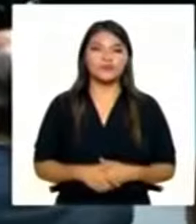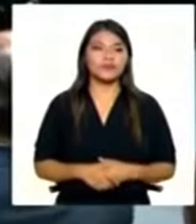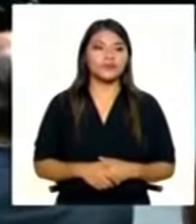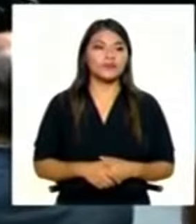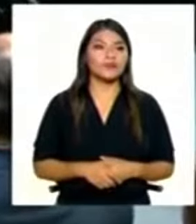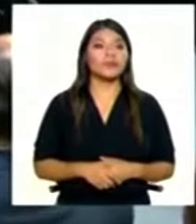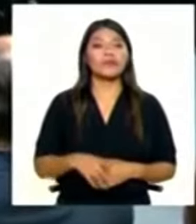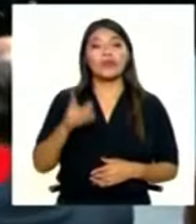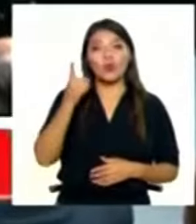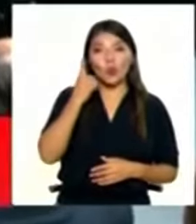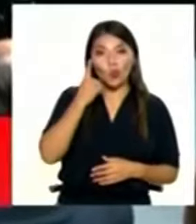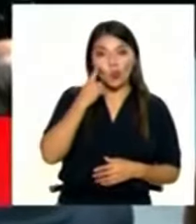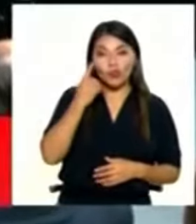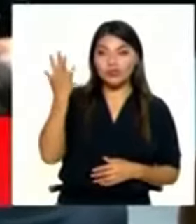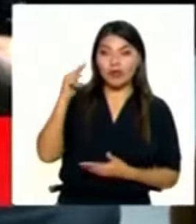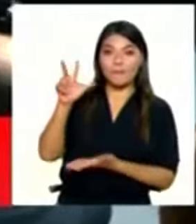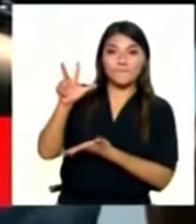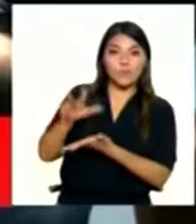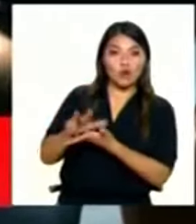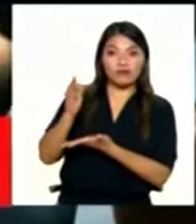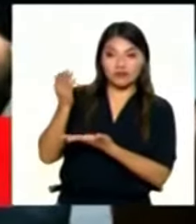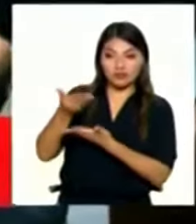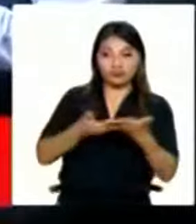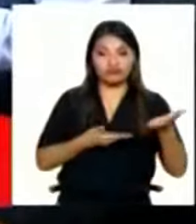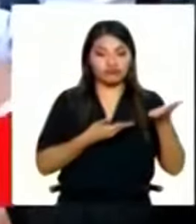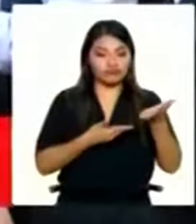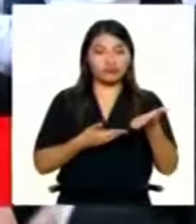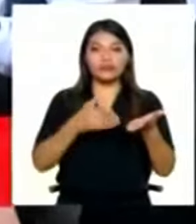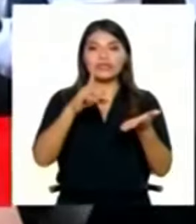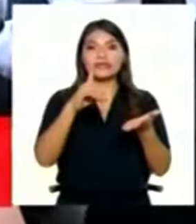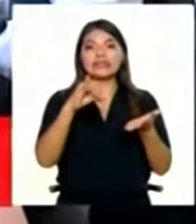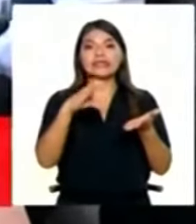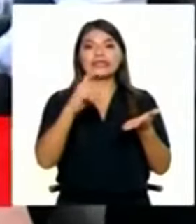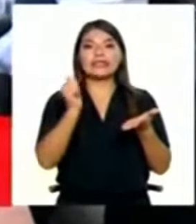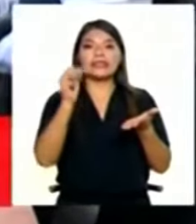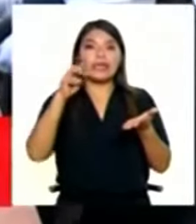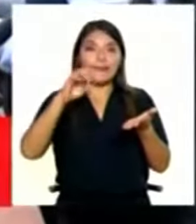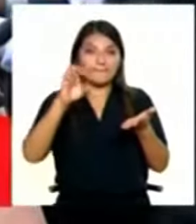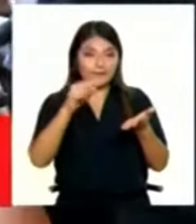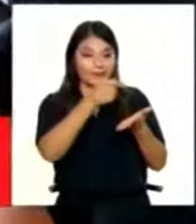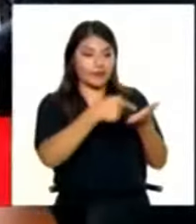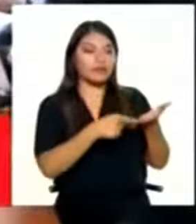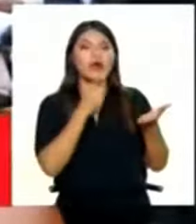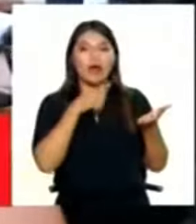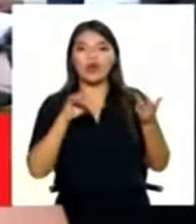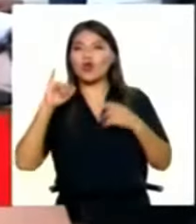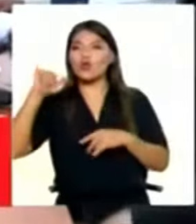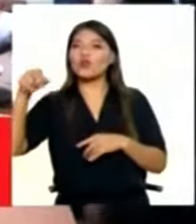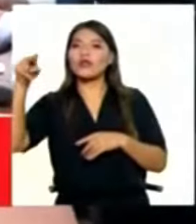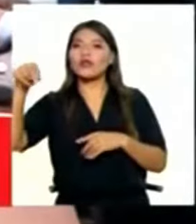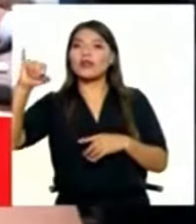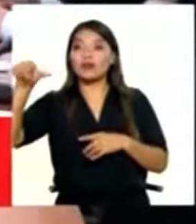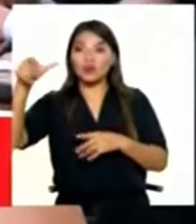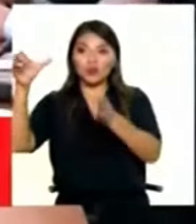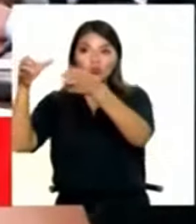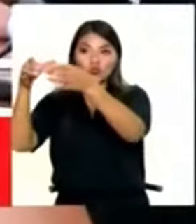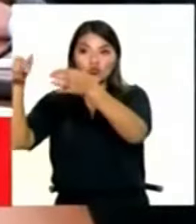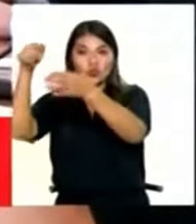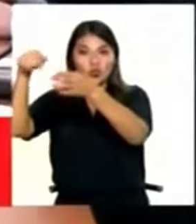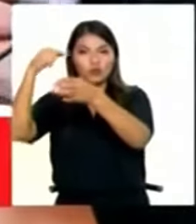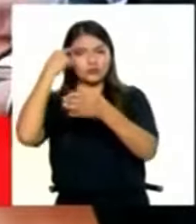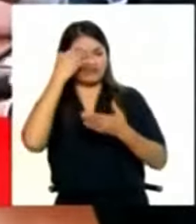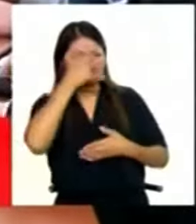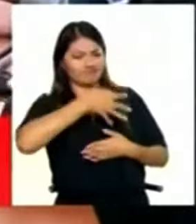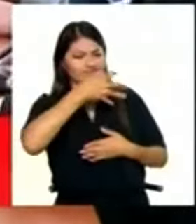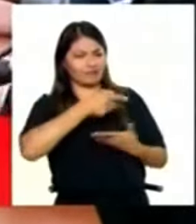Tras conocer la aprobación de este dictamen en la Comisión de Constitución del Congreso, la Junta Nacional de Justicia ha expresado su preocupación por